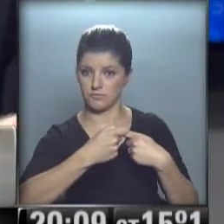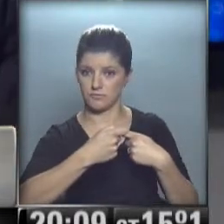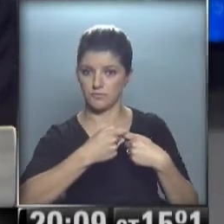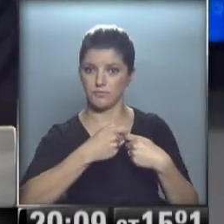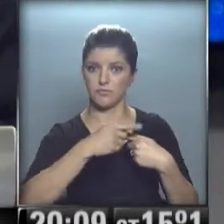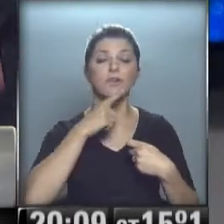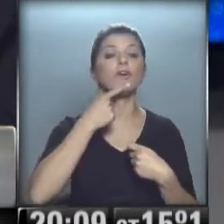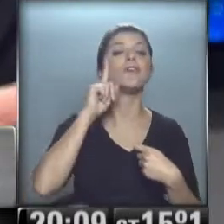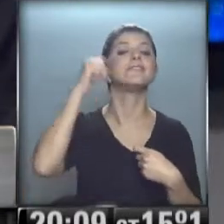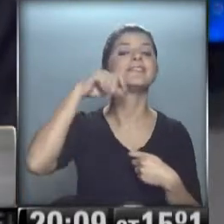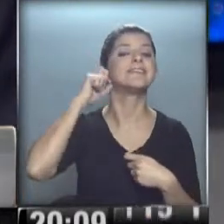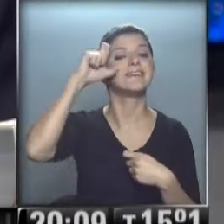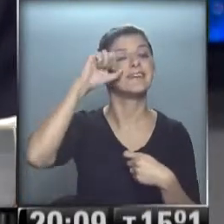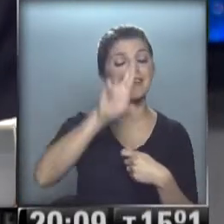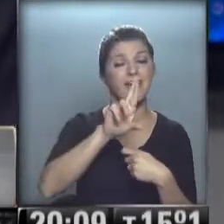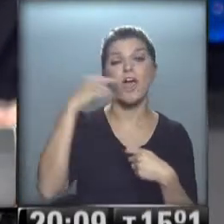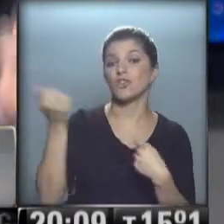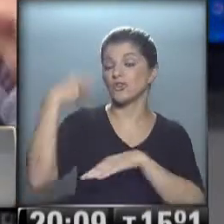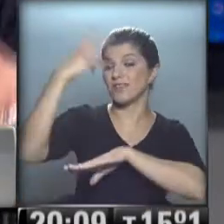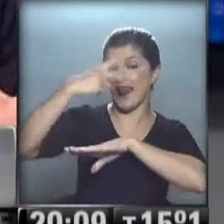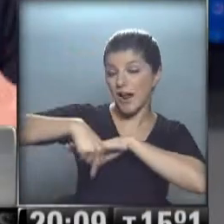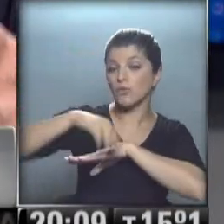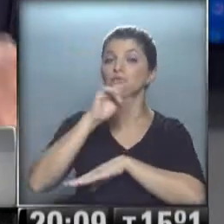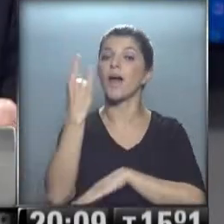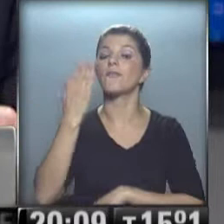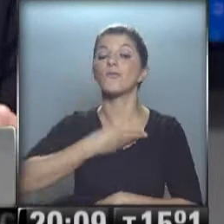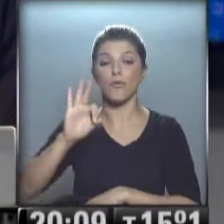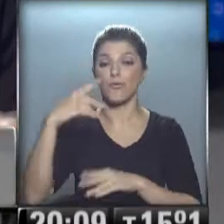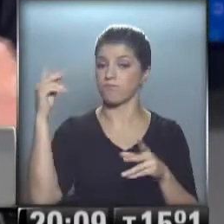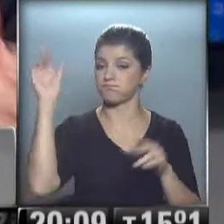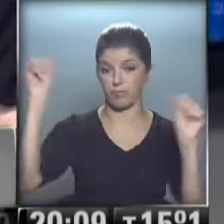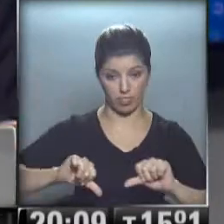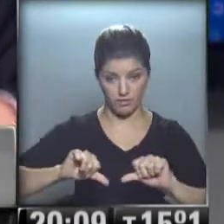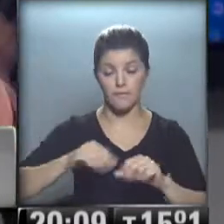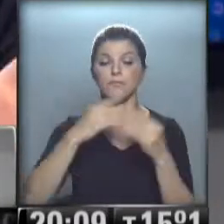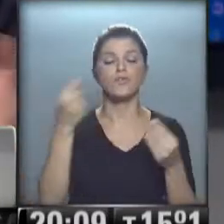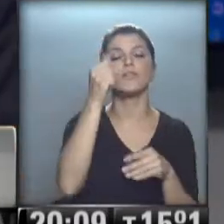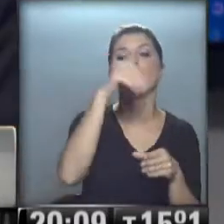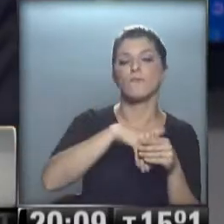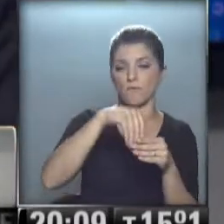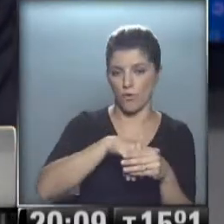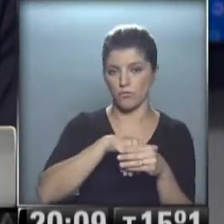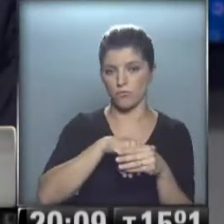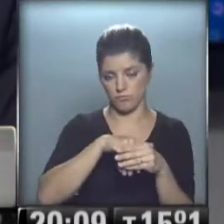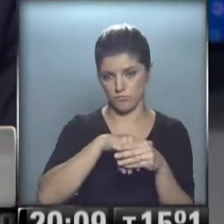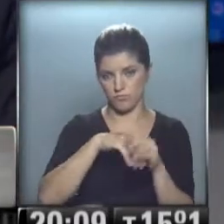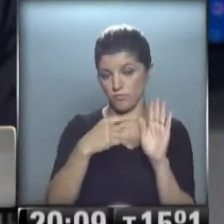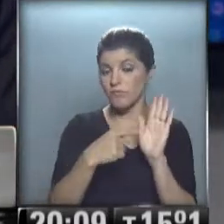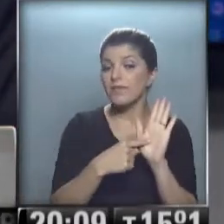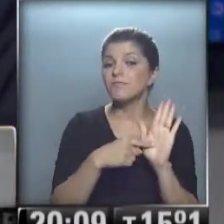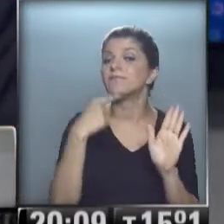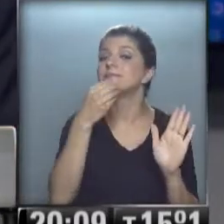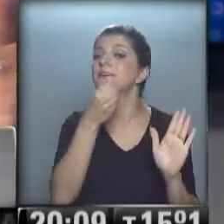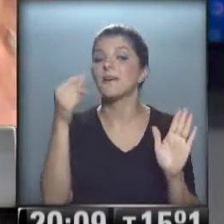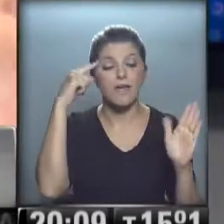Singer, se gatilla la cláusula Rufo. ¿Qué dicen los fondos buitres y que tienen su eco en muchos